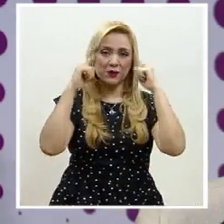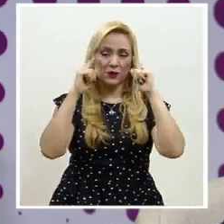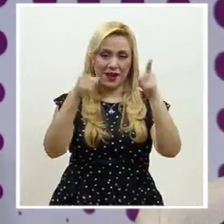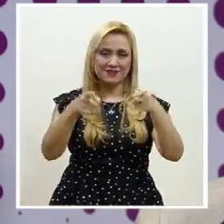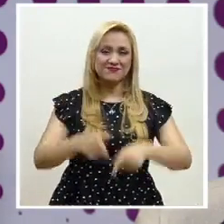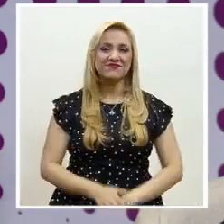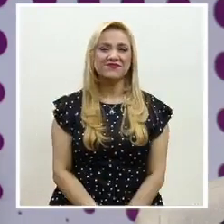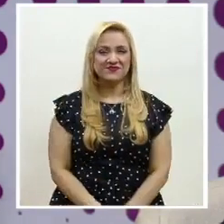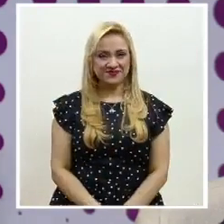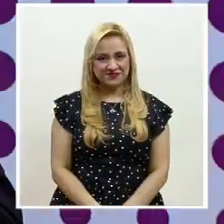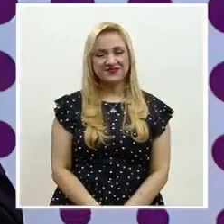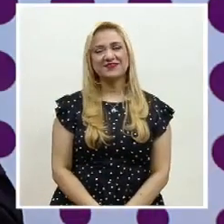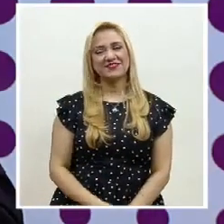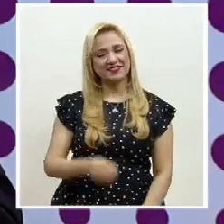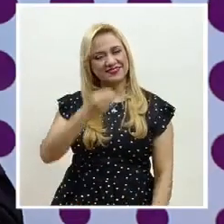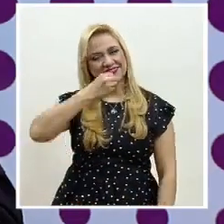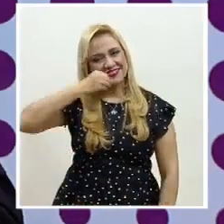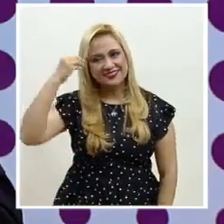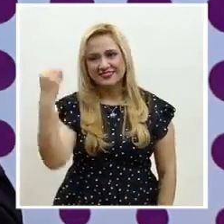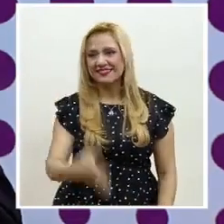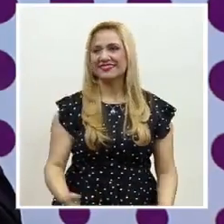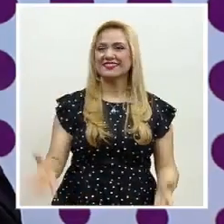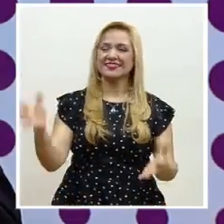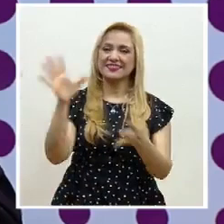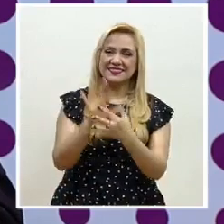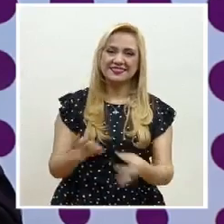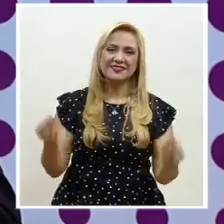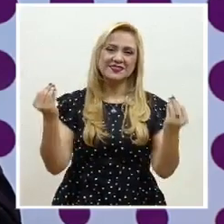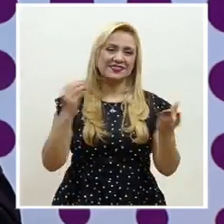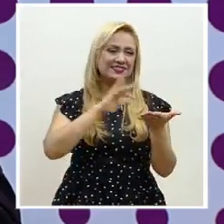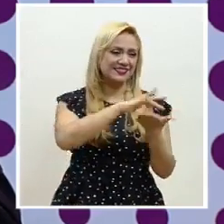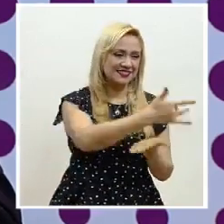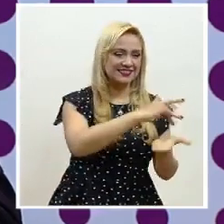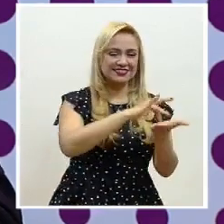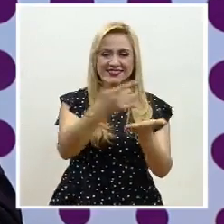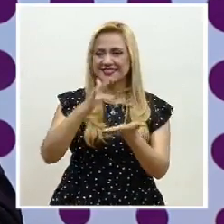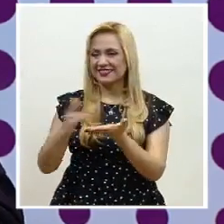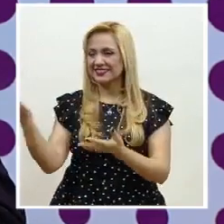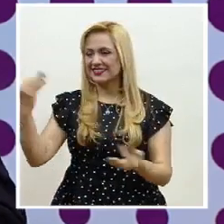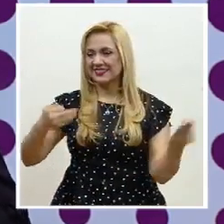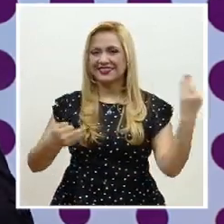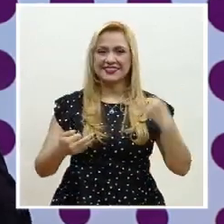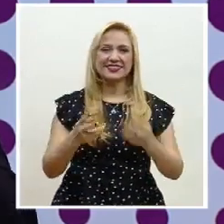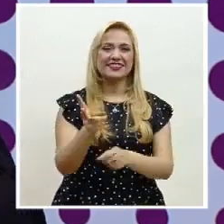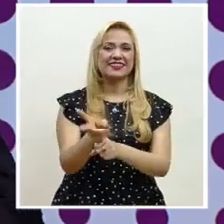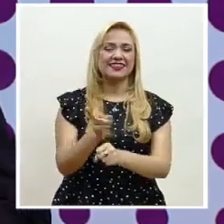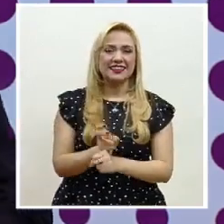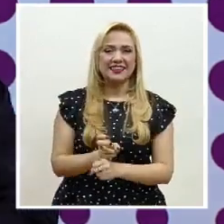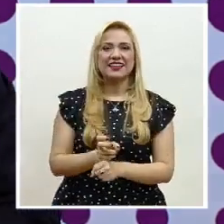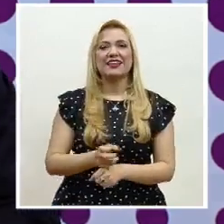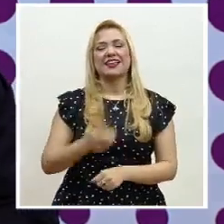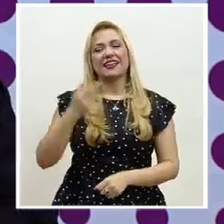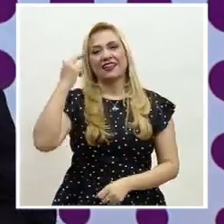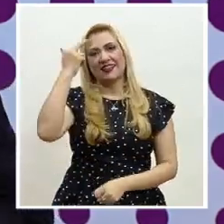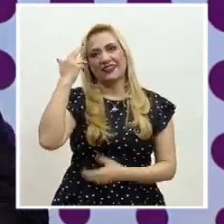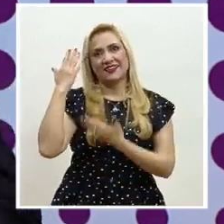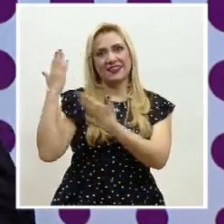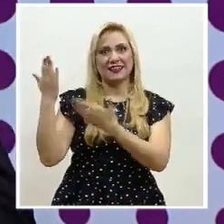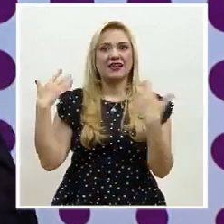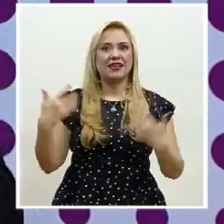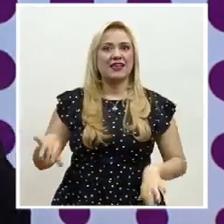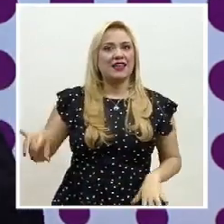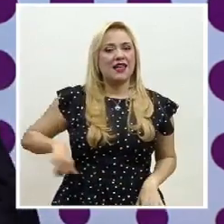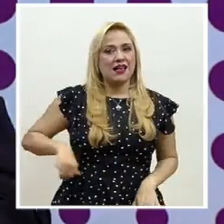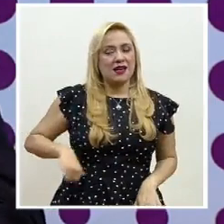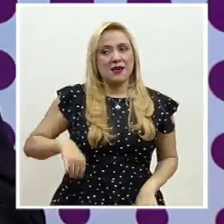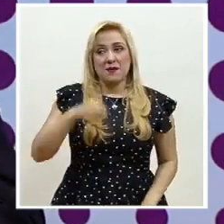duda. Bueno, pues ha sido un programa muy rico en contenido. Les agradezco mucho que hayan aceptado la invitación. Para mí, además, en lo personal, pues ha sido muy interesante